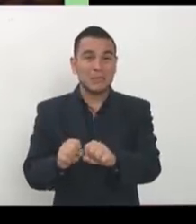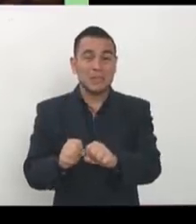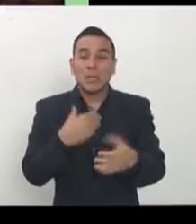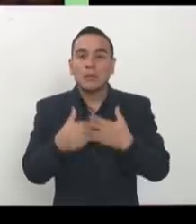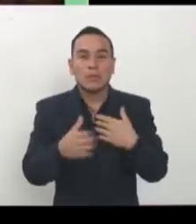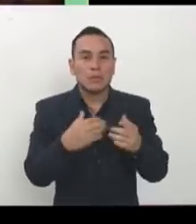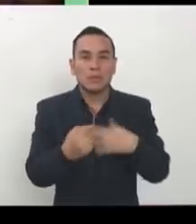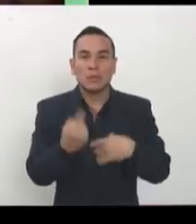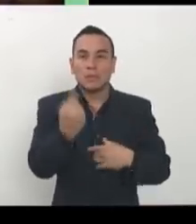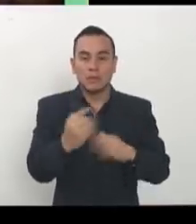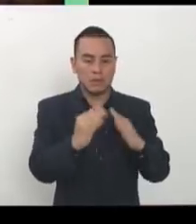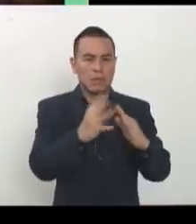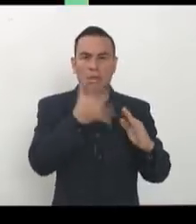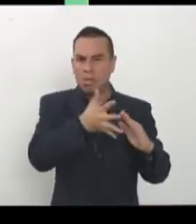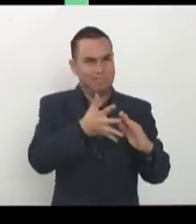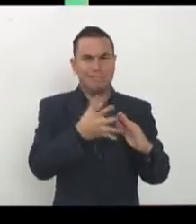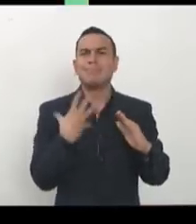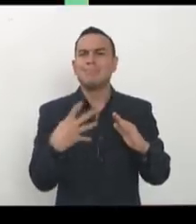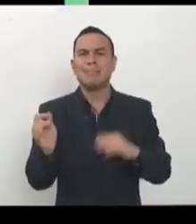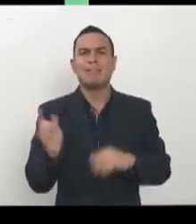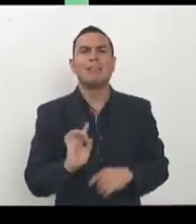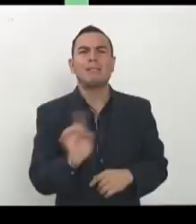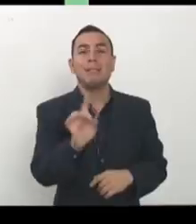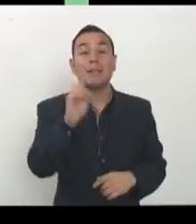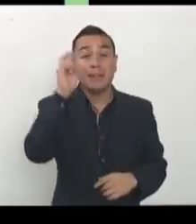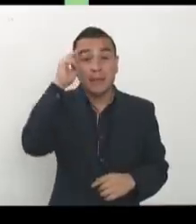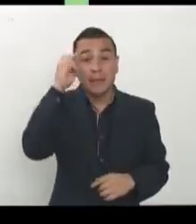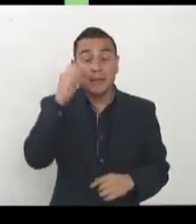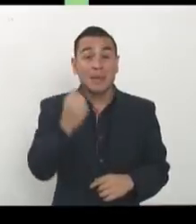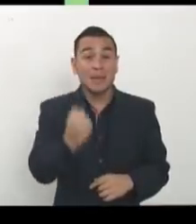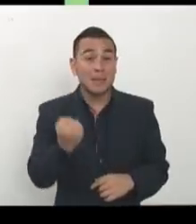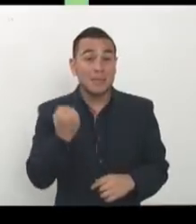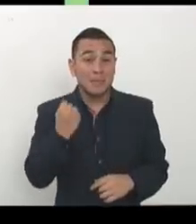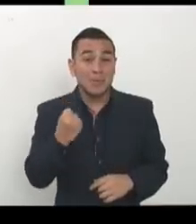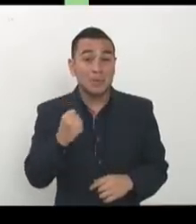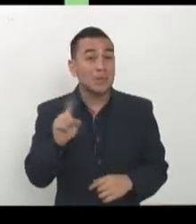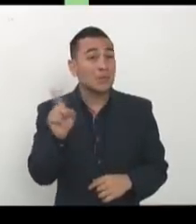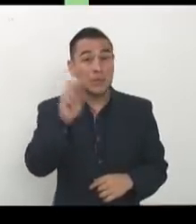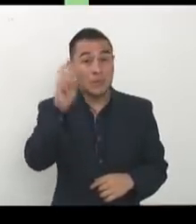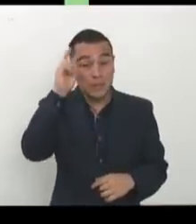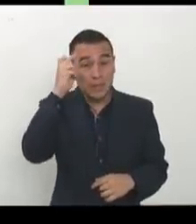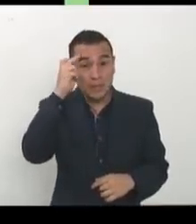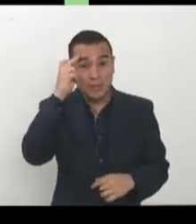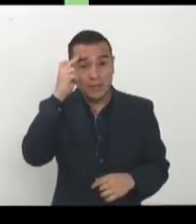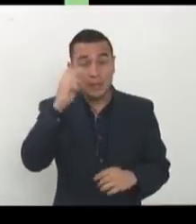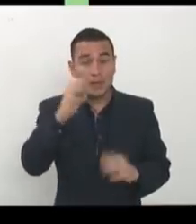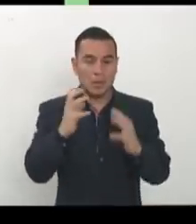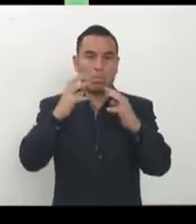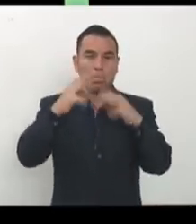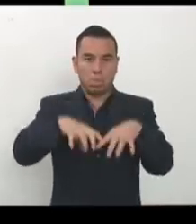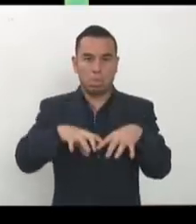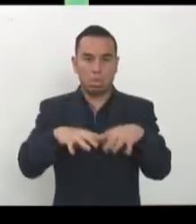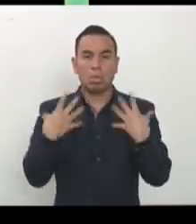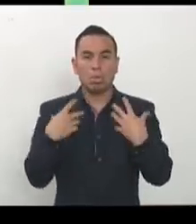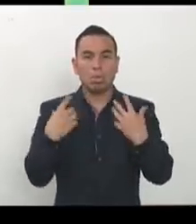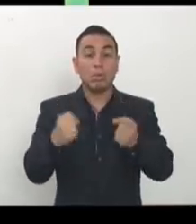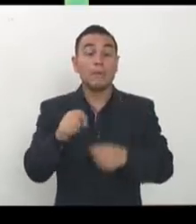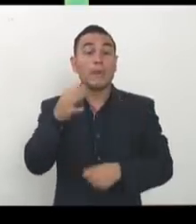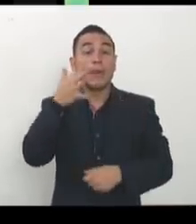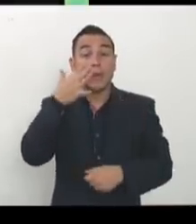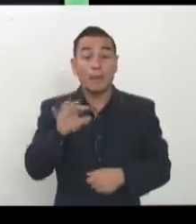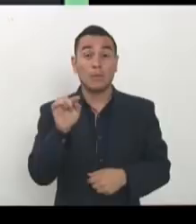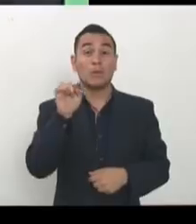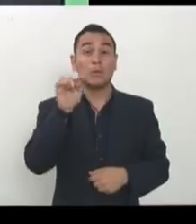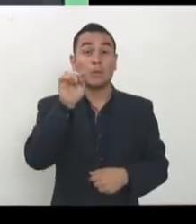a la calle cuando lo importante de esto no es solo evitar el pico y que se colase en los hospitales es que si tú